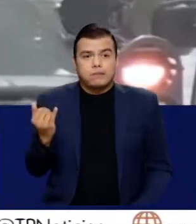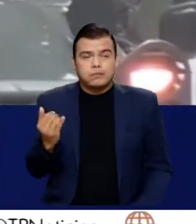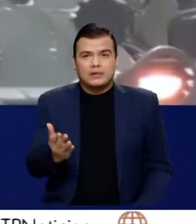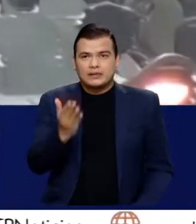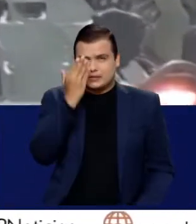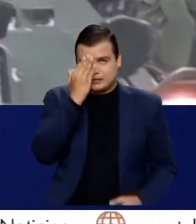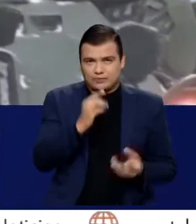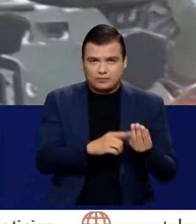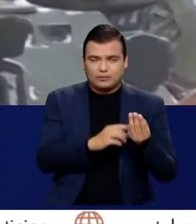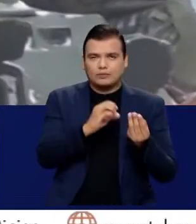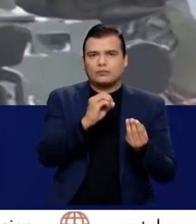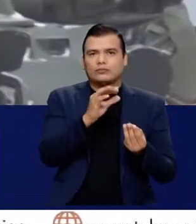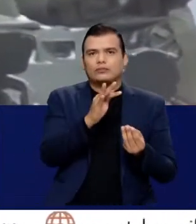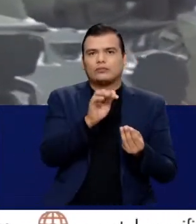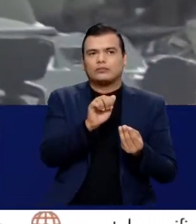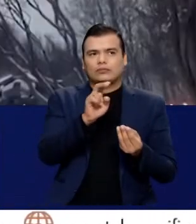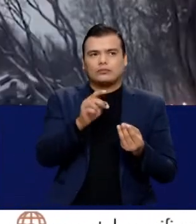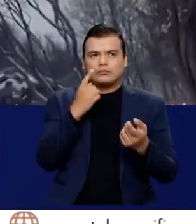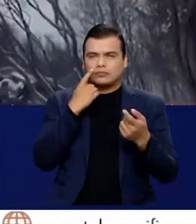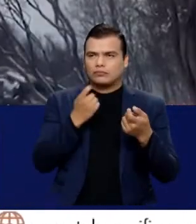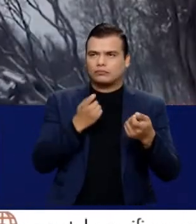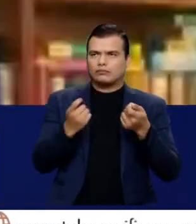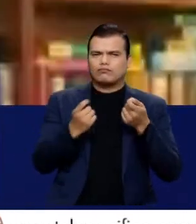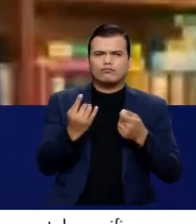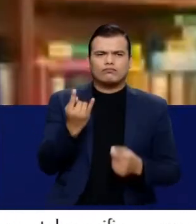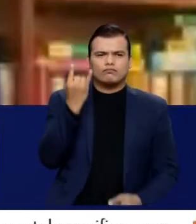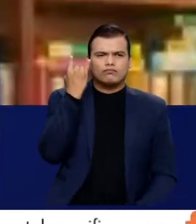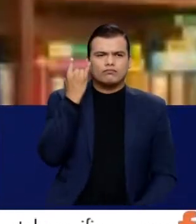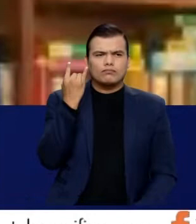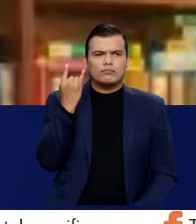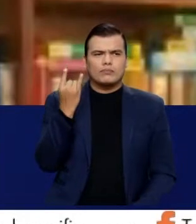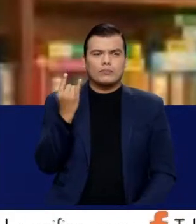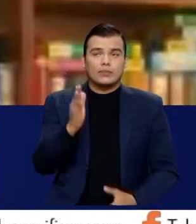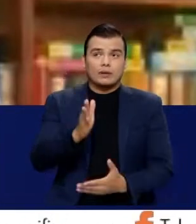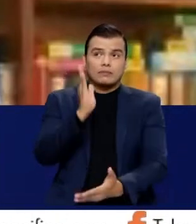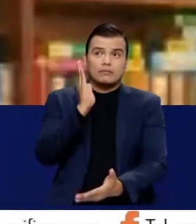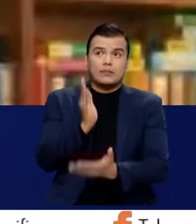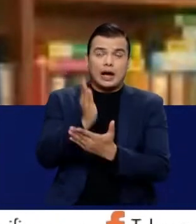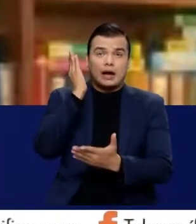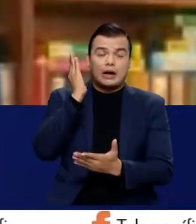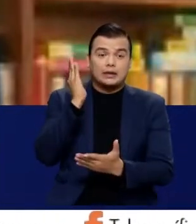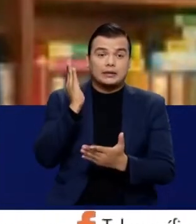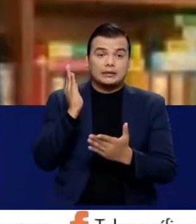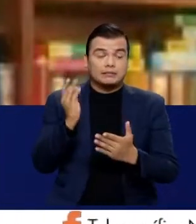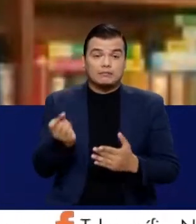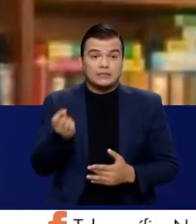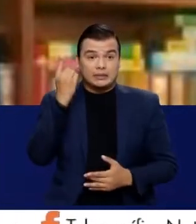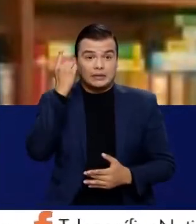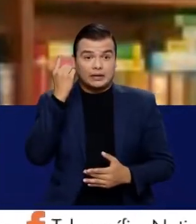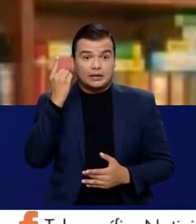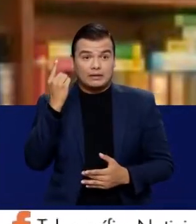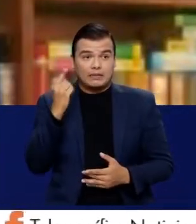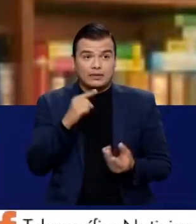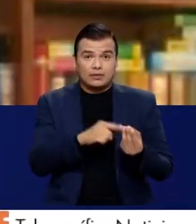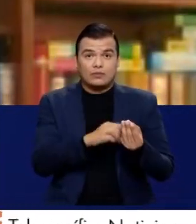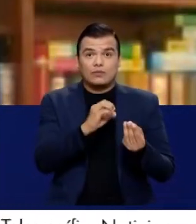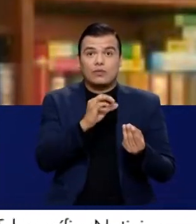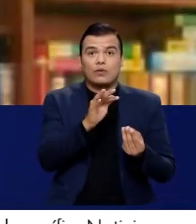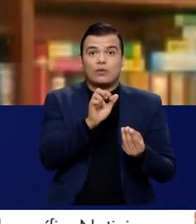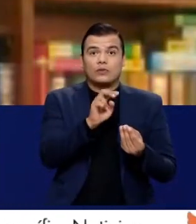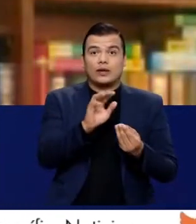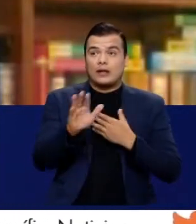comenzó la preparación para una eventual evento como este por primera vez también en toda la historia de aután de la otan